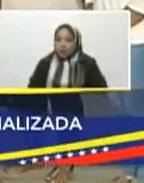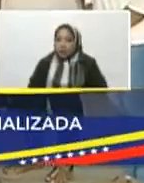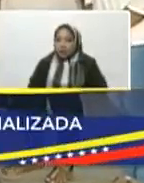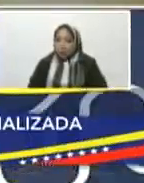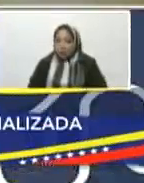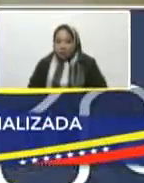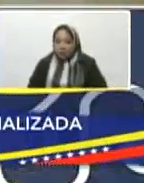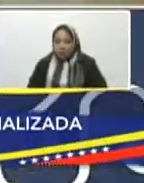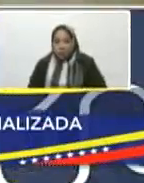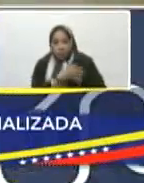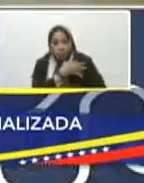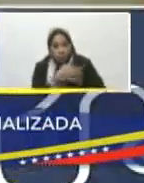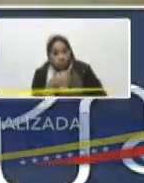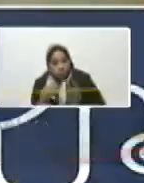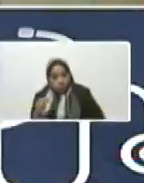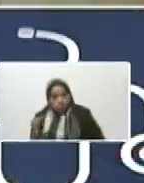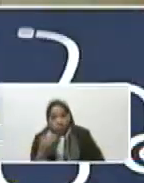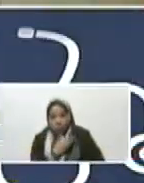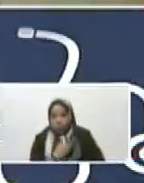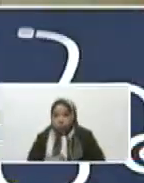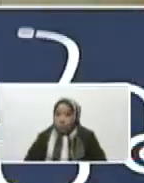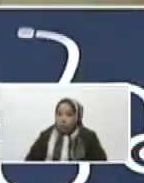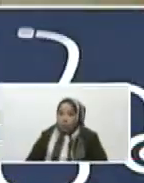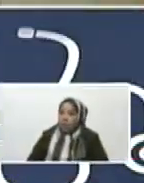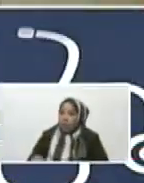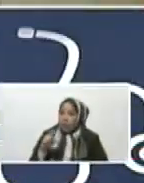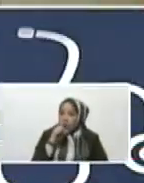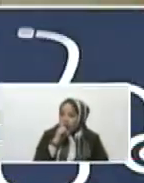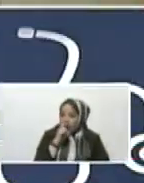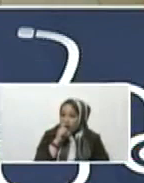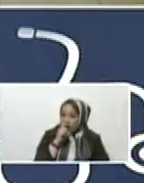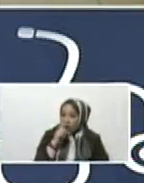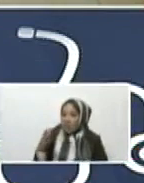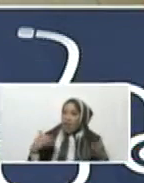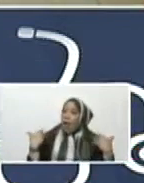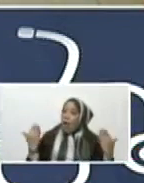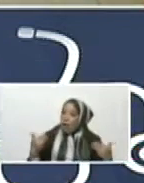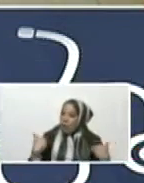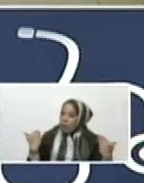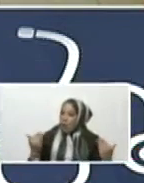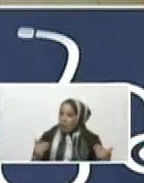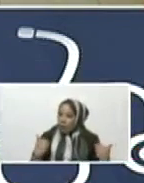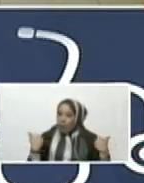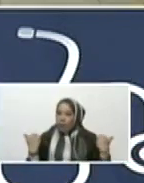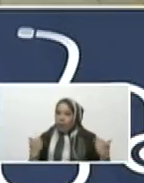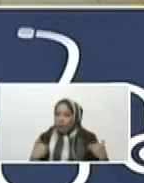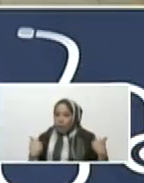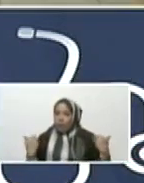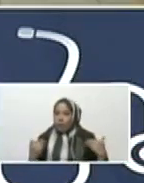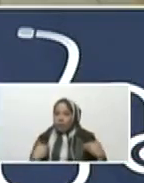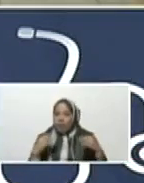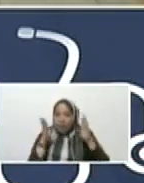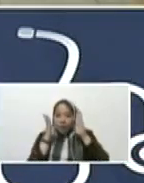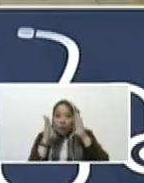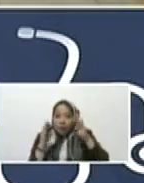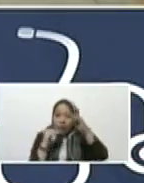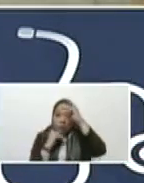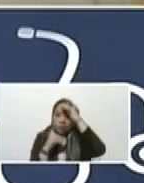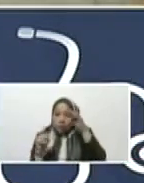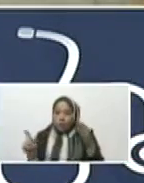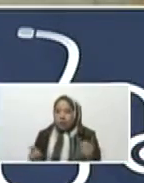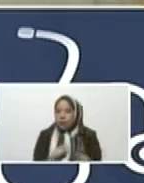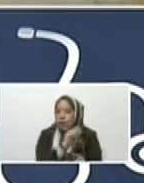Bueno, correcto. Víctor, me alegra mucho que pongamos atención súper